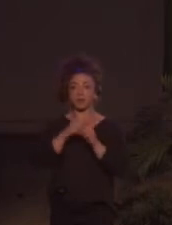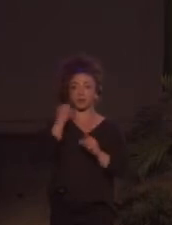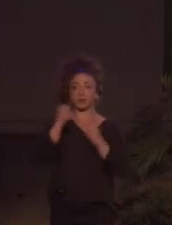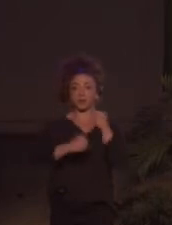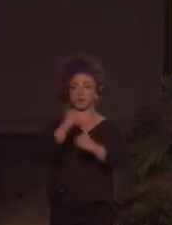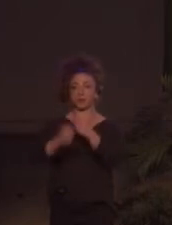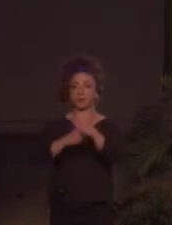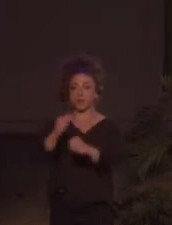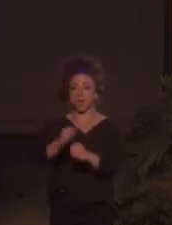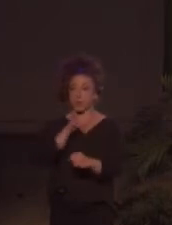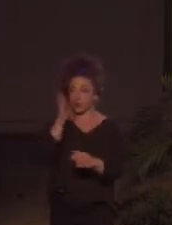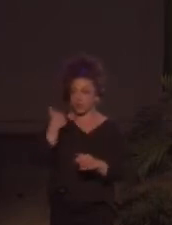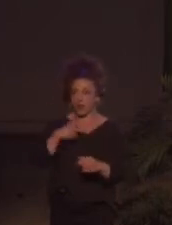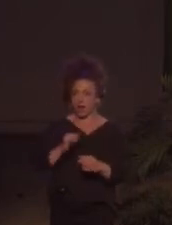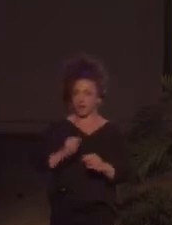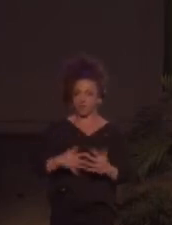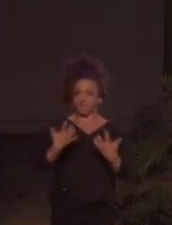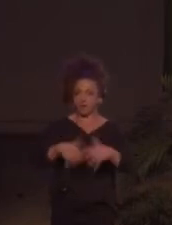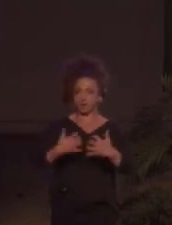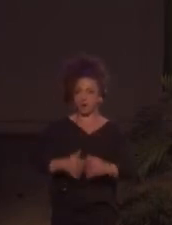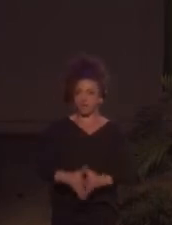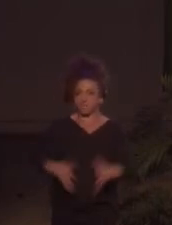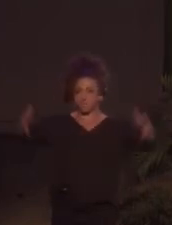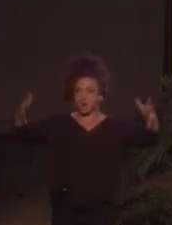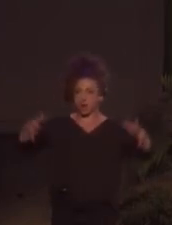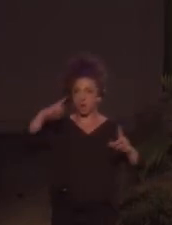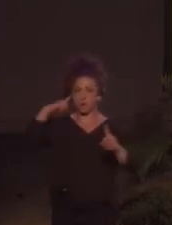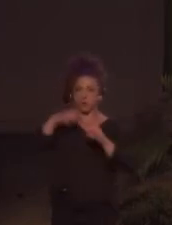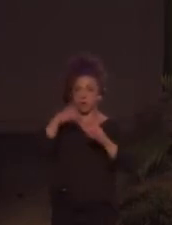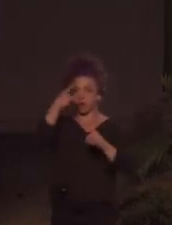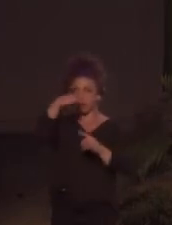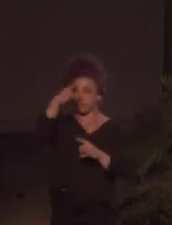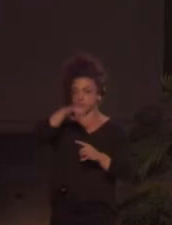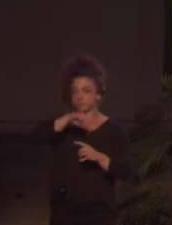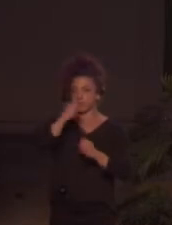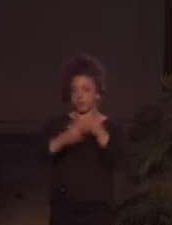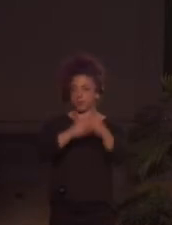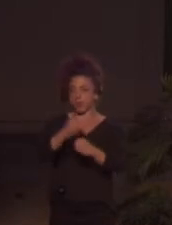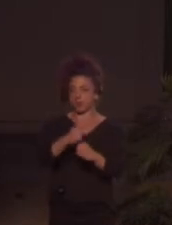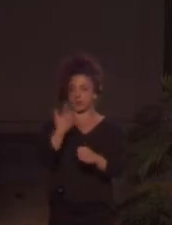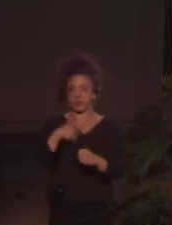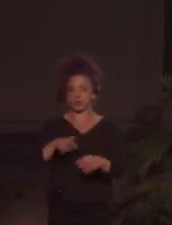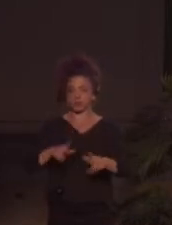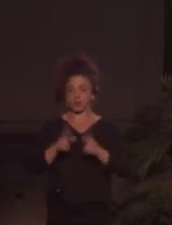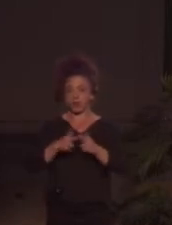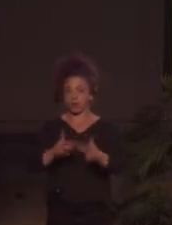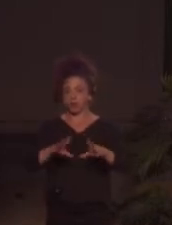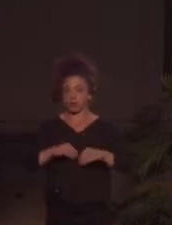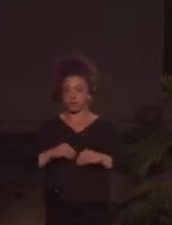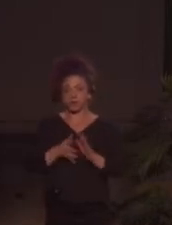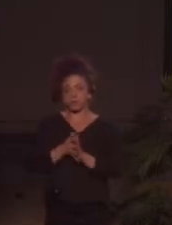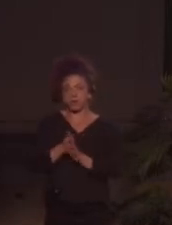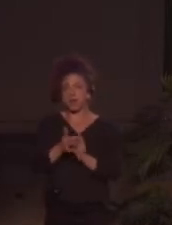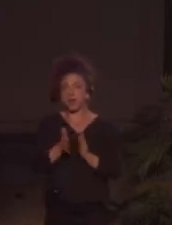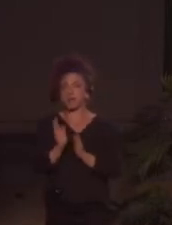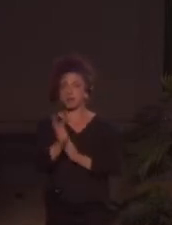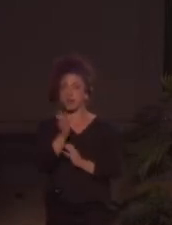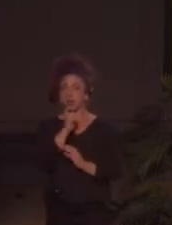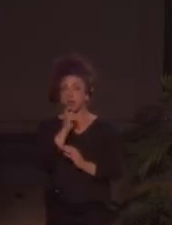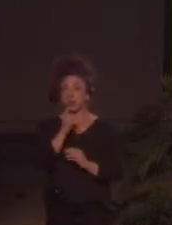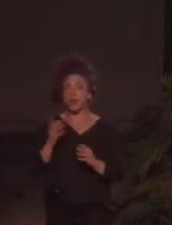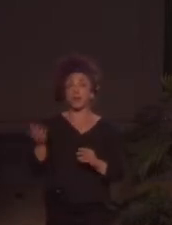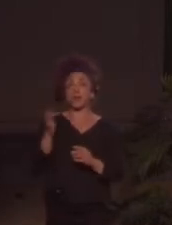eta nola garatu den hori sozialki, etekin bat dagoela, ez, dirua egiten duela animalien esplotazioak, eta nola eraldatu nahi dugun